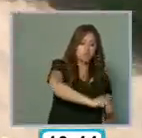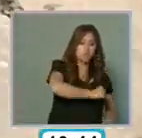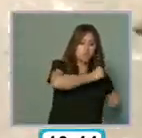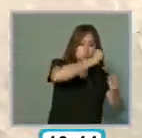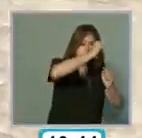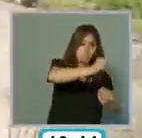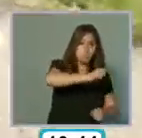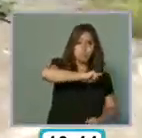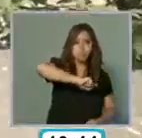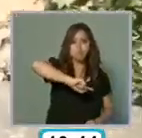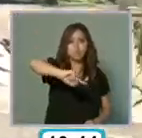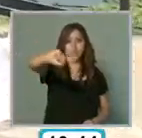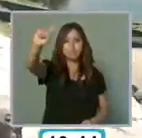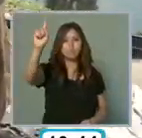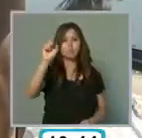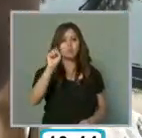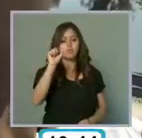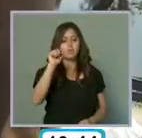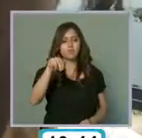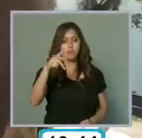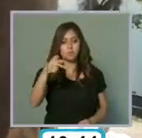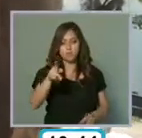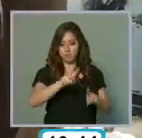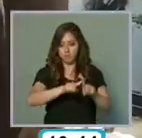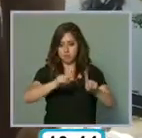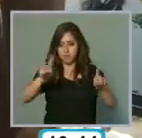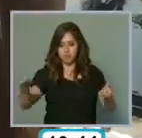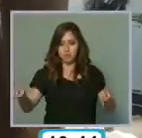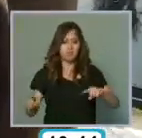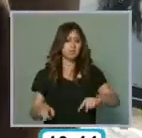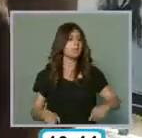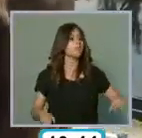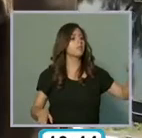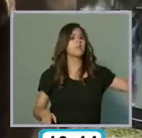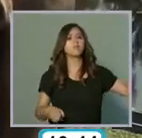a lo que es la parte de la Asunción,